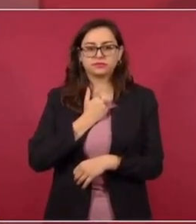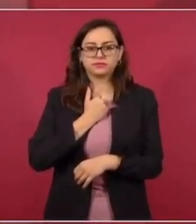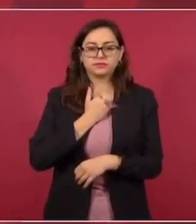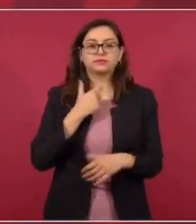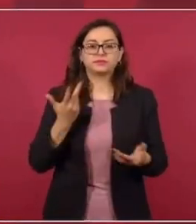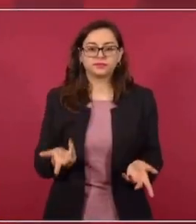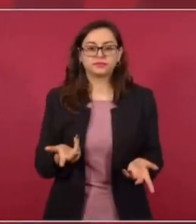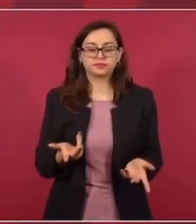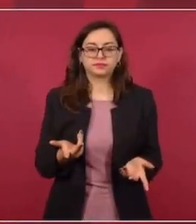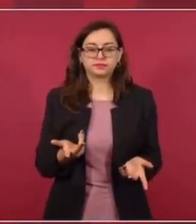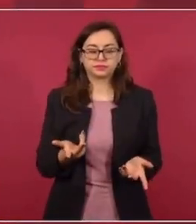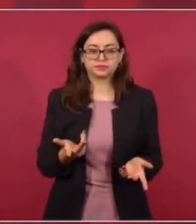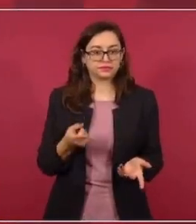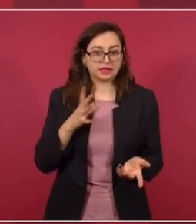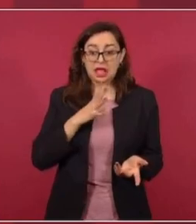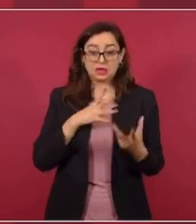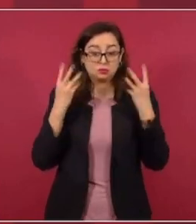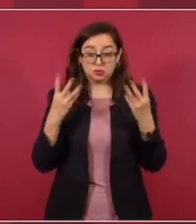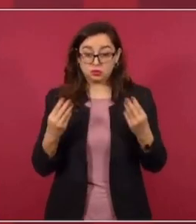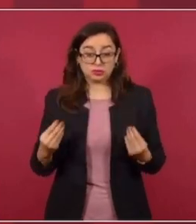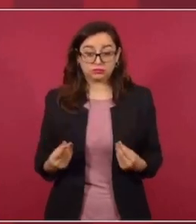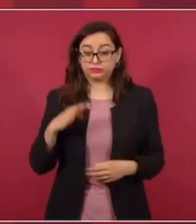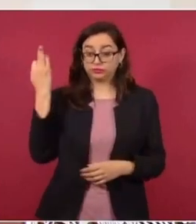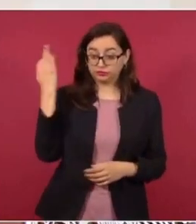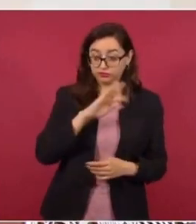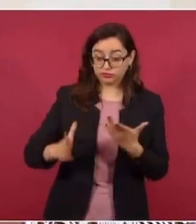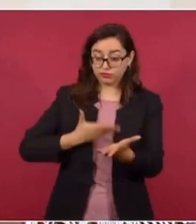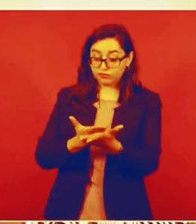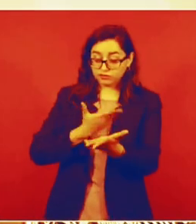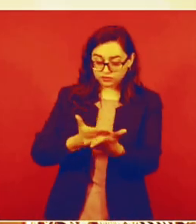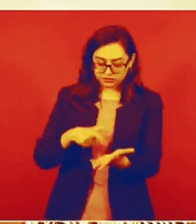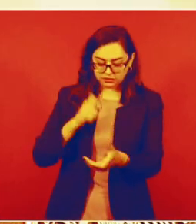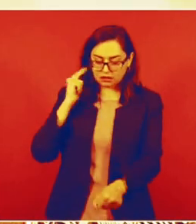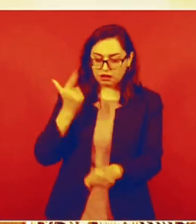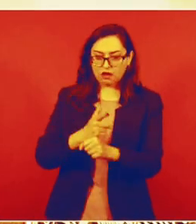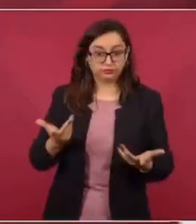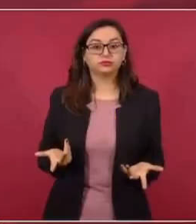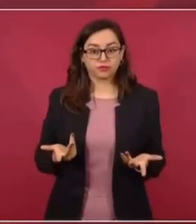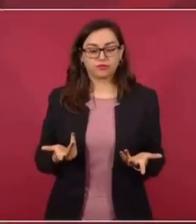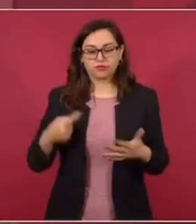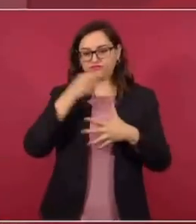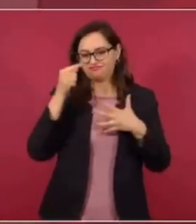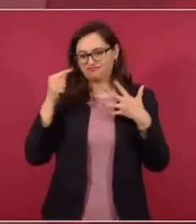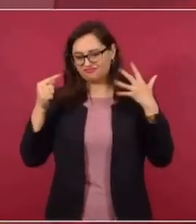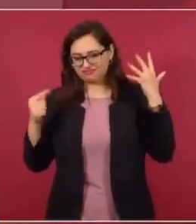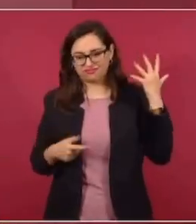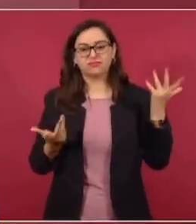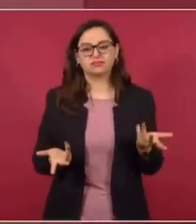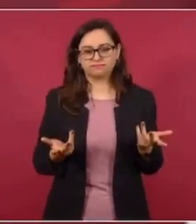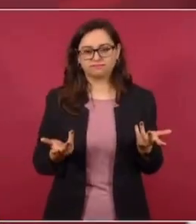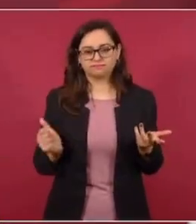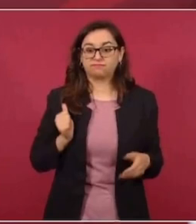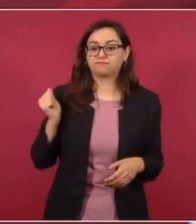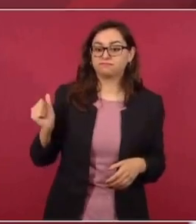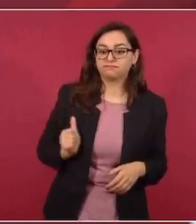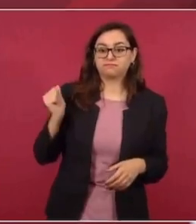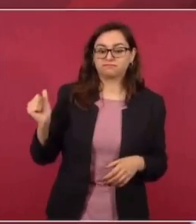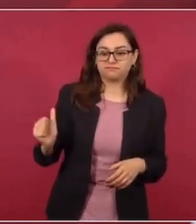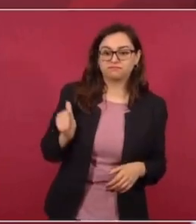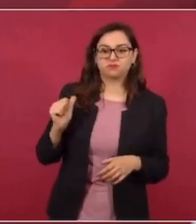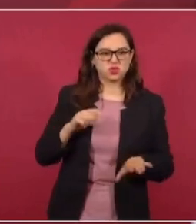aparte de esto, de los documentos falsos o no falsos. Todo eso puede ser